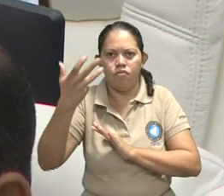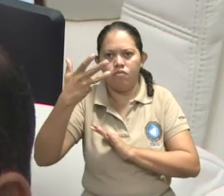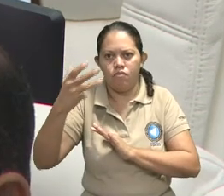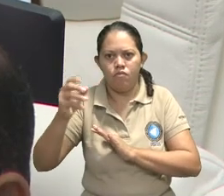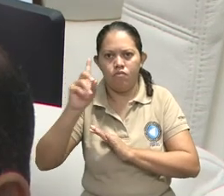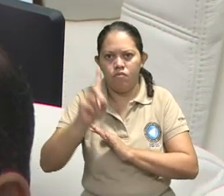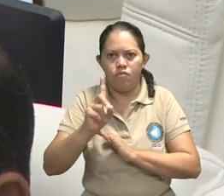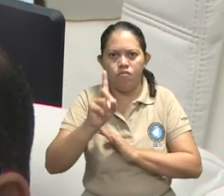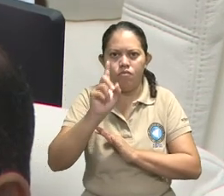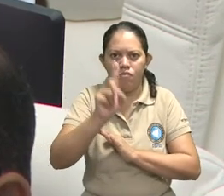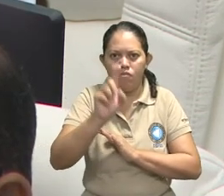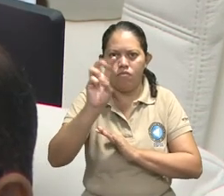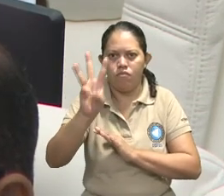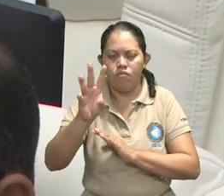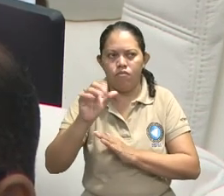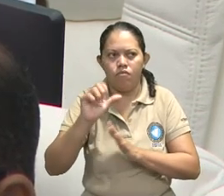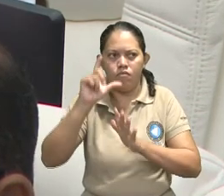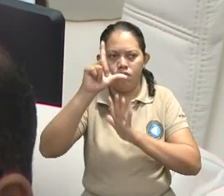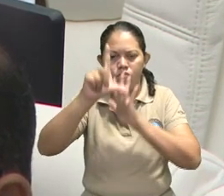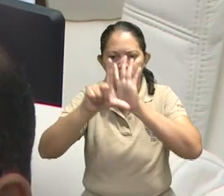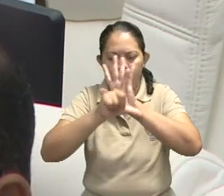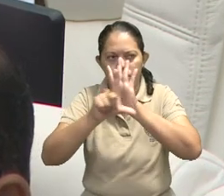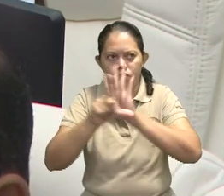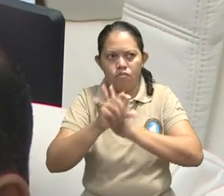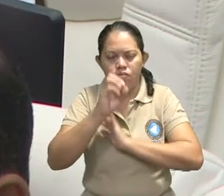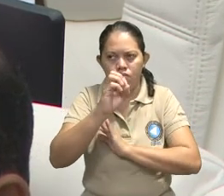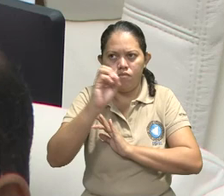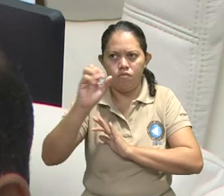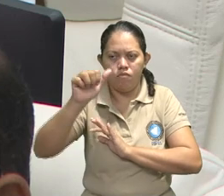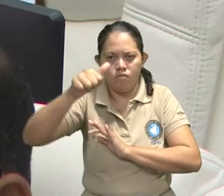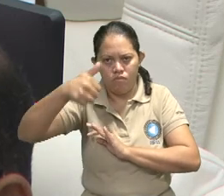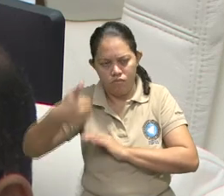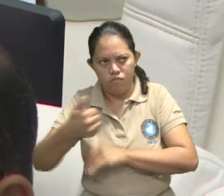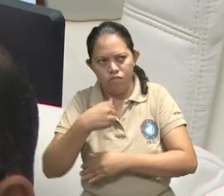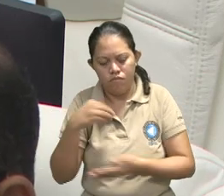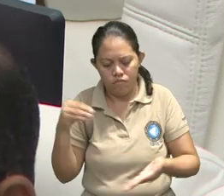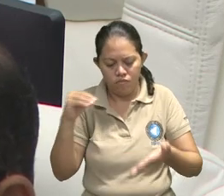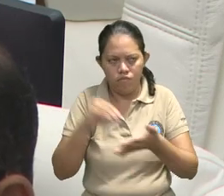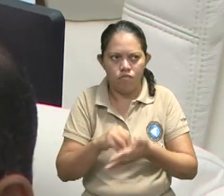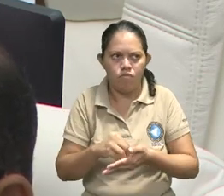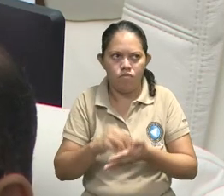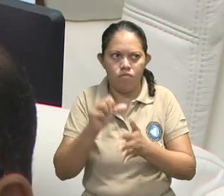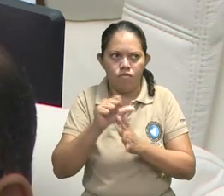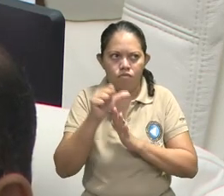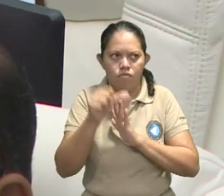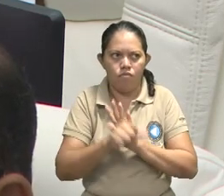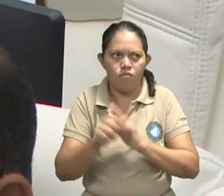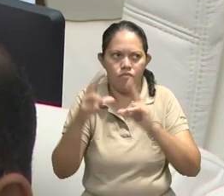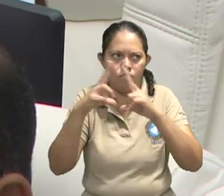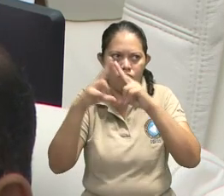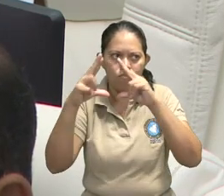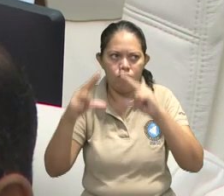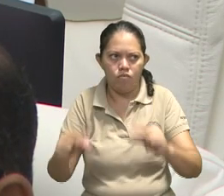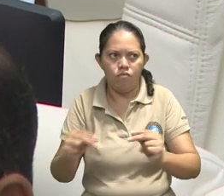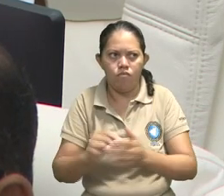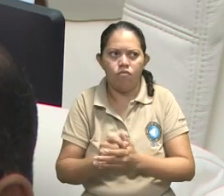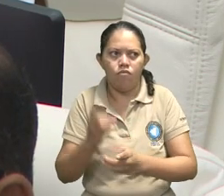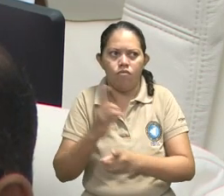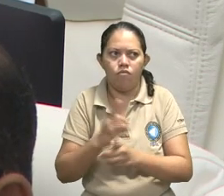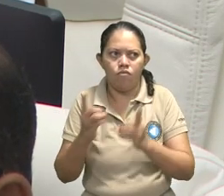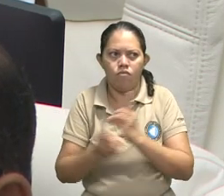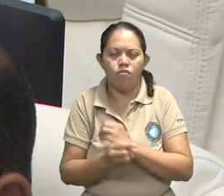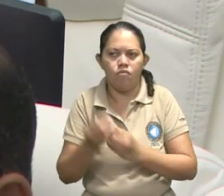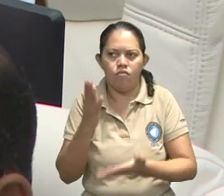111, 113 de la Ley número 606 y Ley Orgánica del Poder Legislativo de la República de Nicaragua,